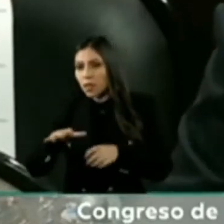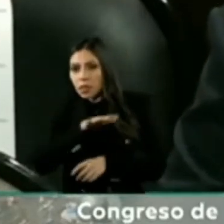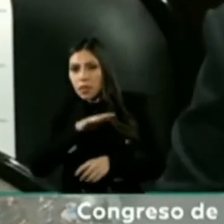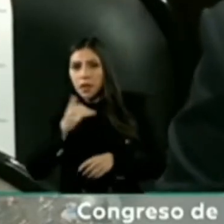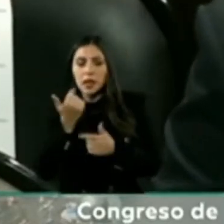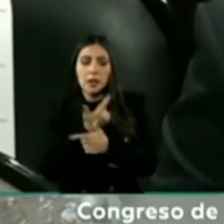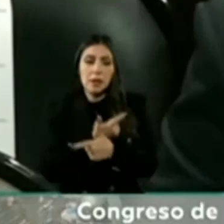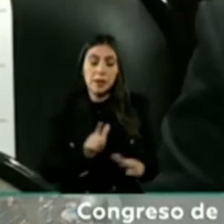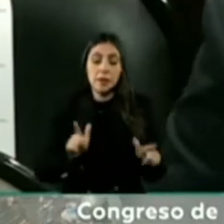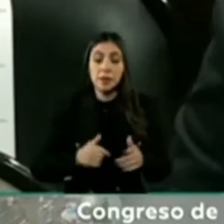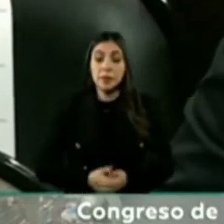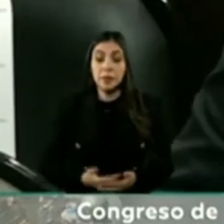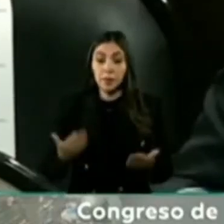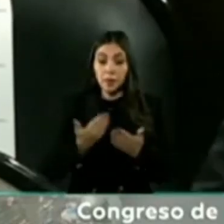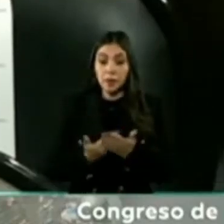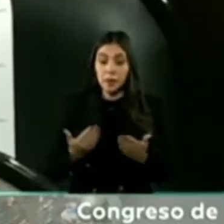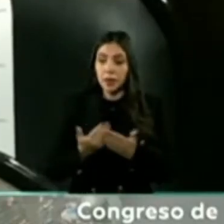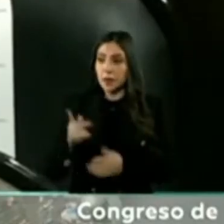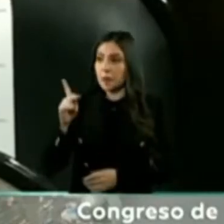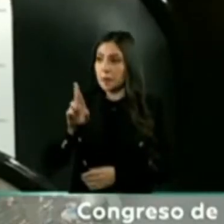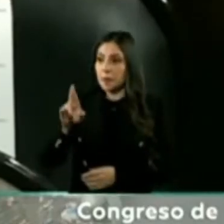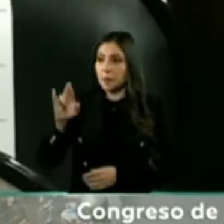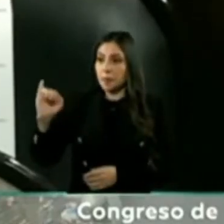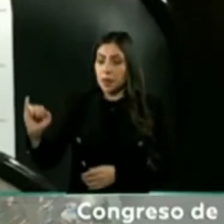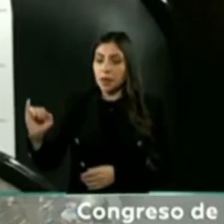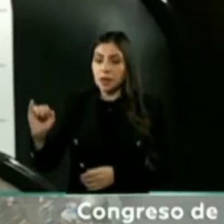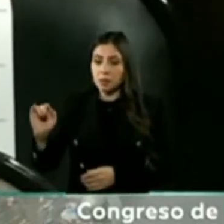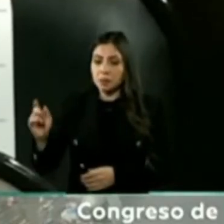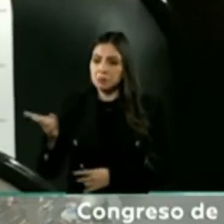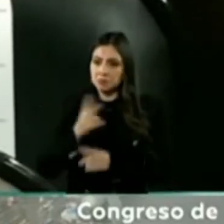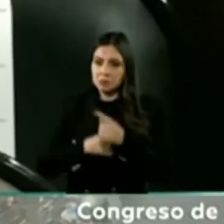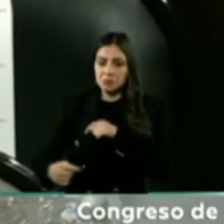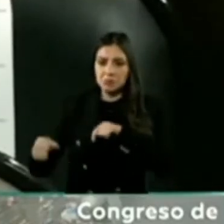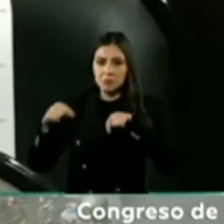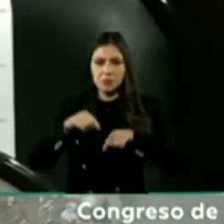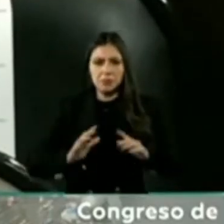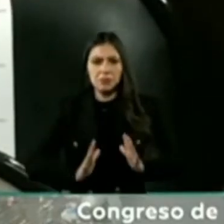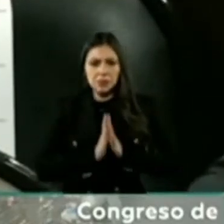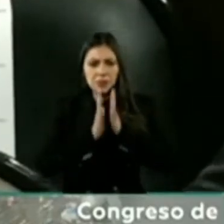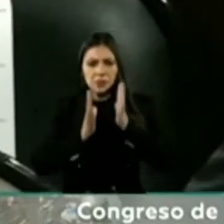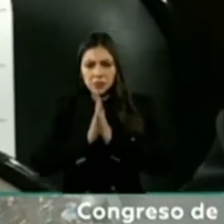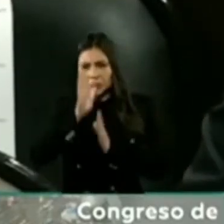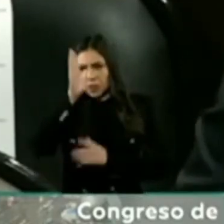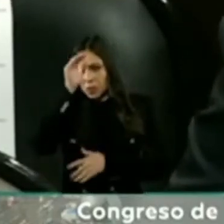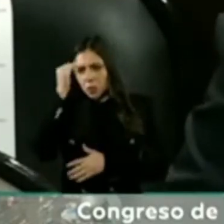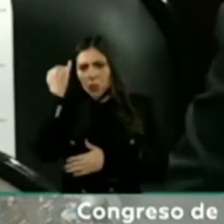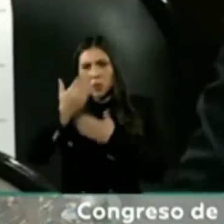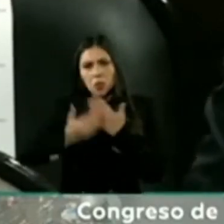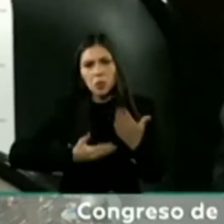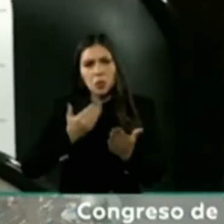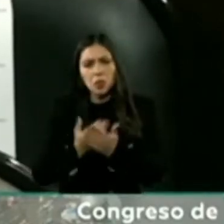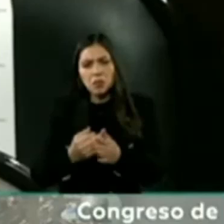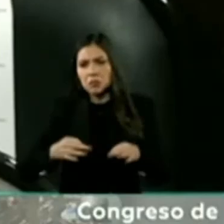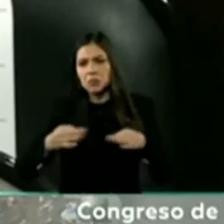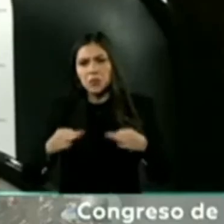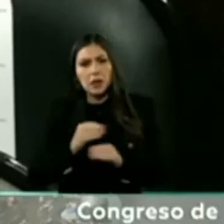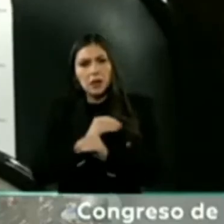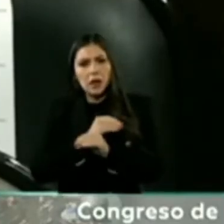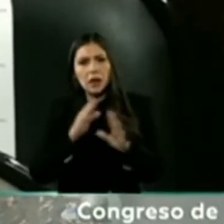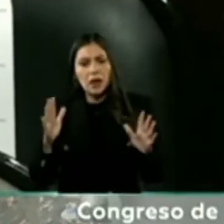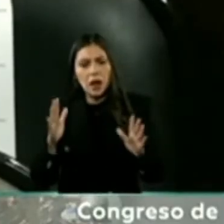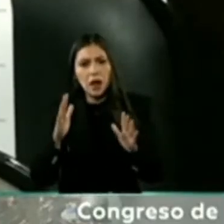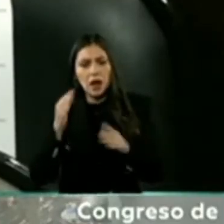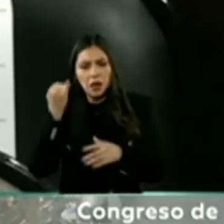esta ceremonia con una posición firme, crítica y constructiva ante el nuevo gobierno de